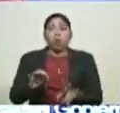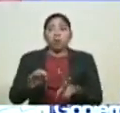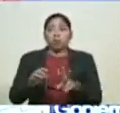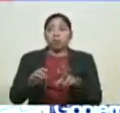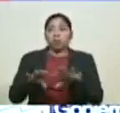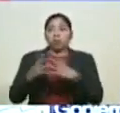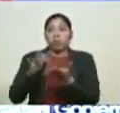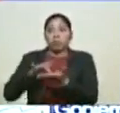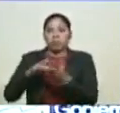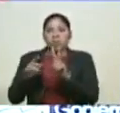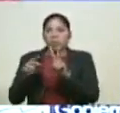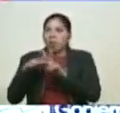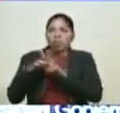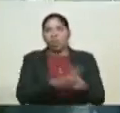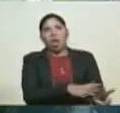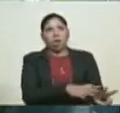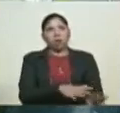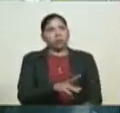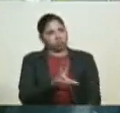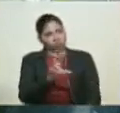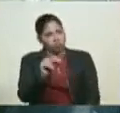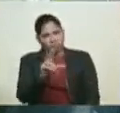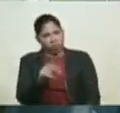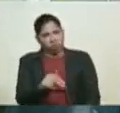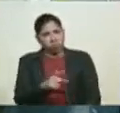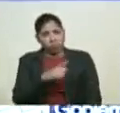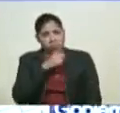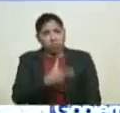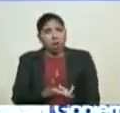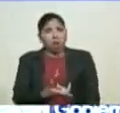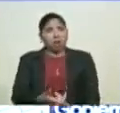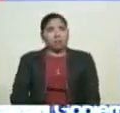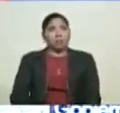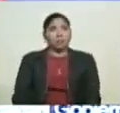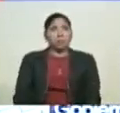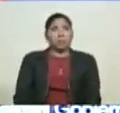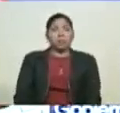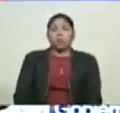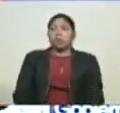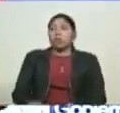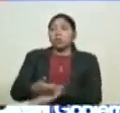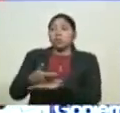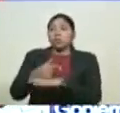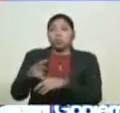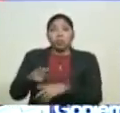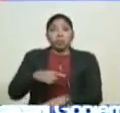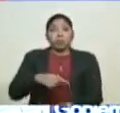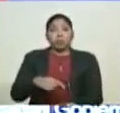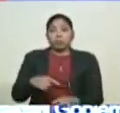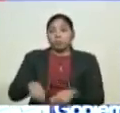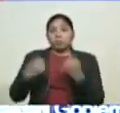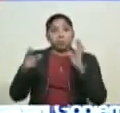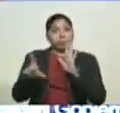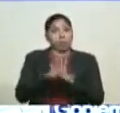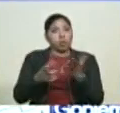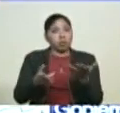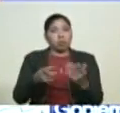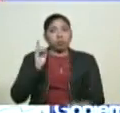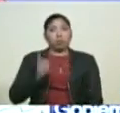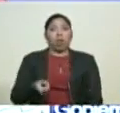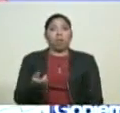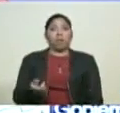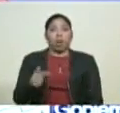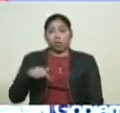dañar a Venezuela, ¿no? Eso es criminal. Lo que están haciendo algunos gobiernos contra Venezuela es criminal. Tienen que reconocer que aquí